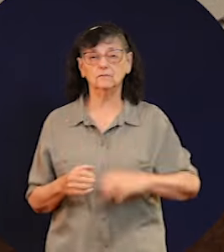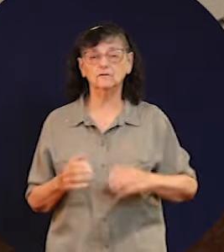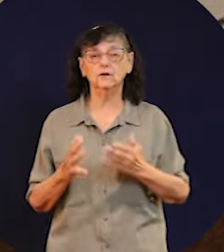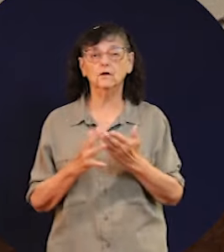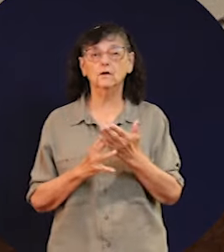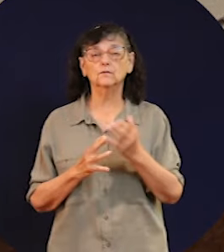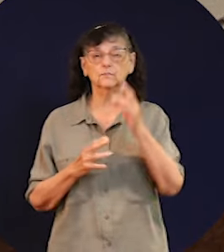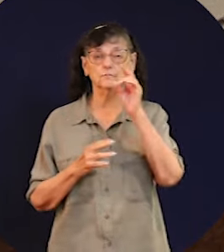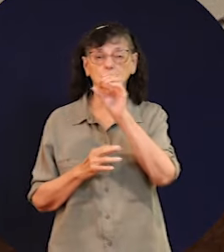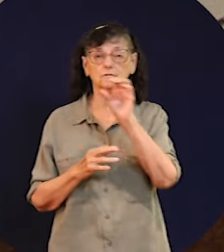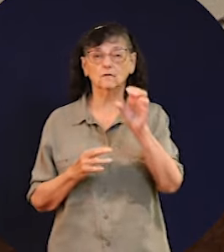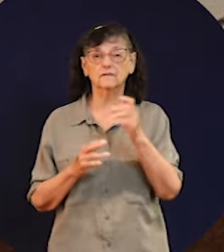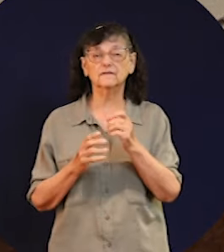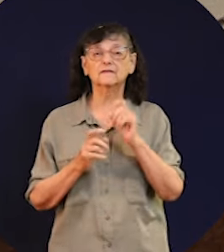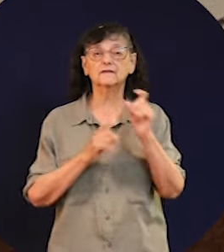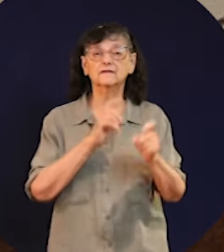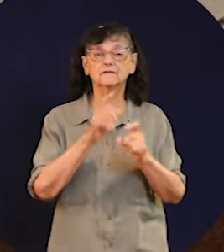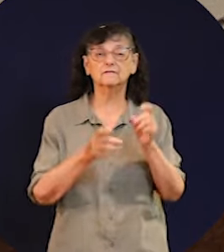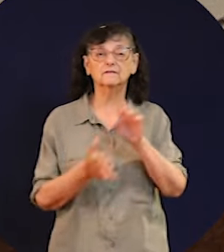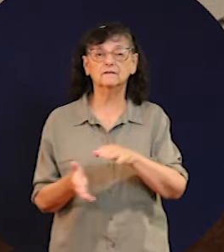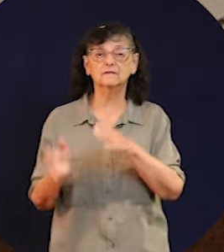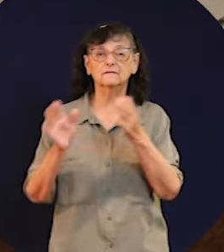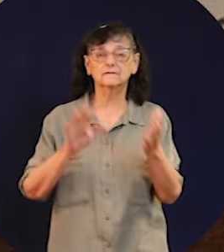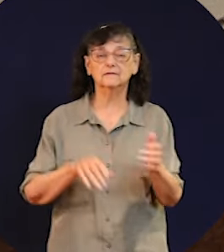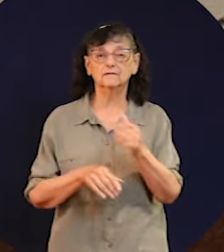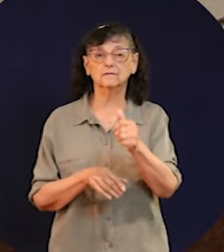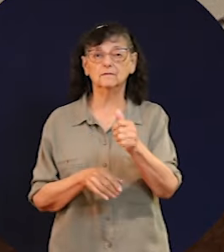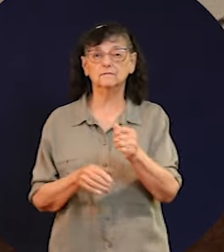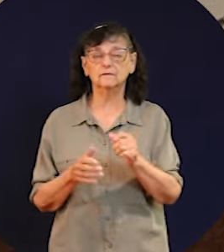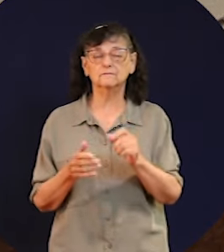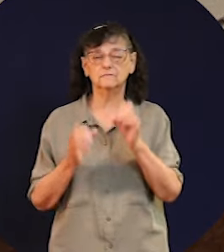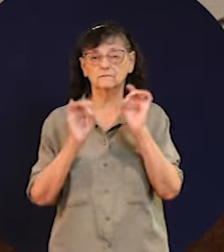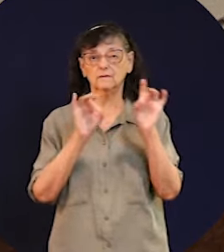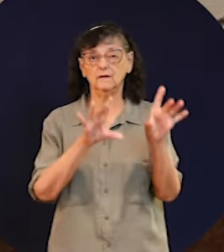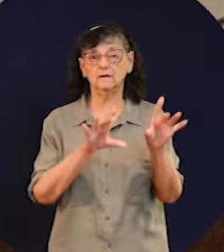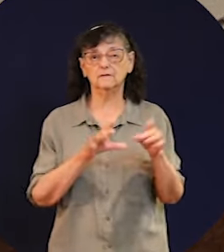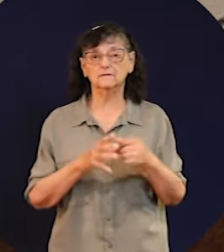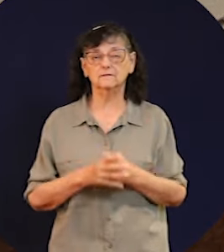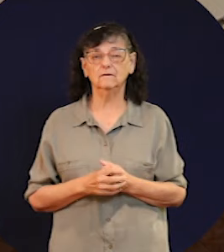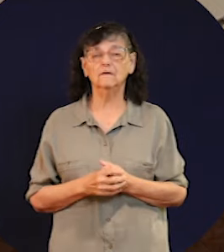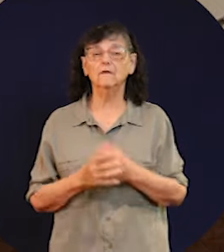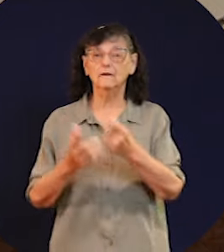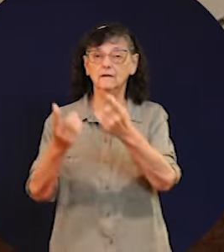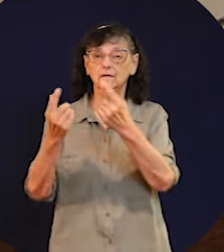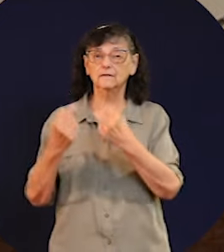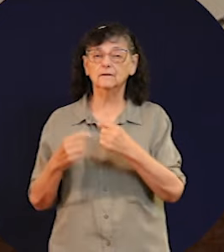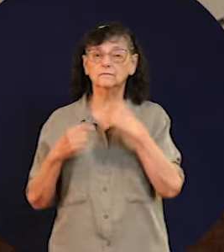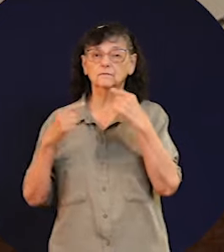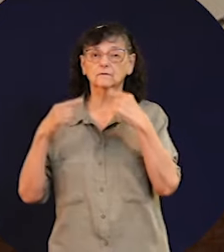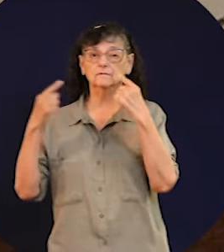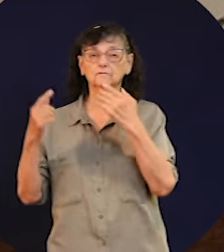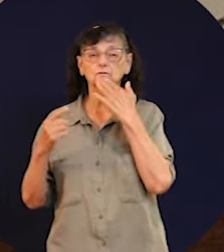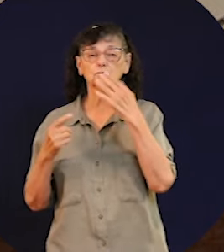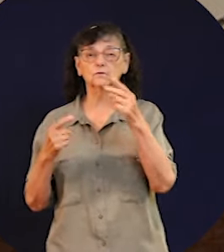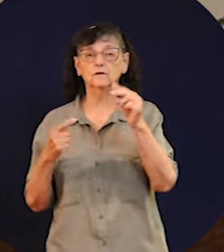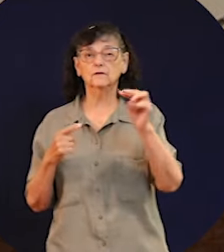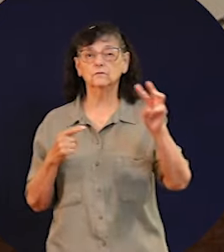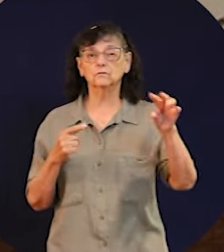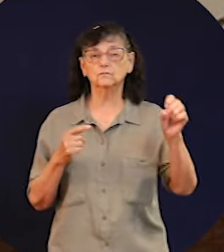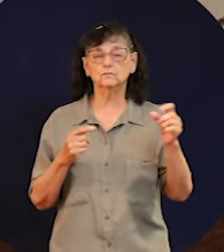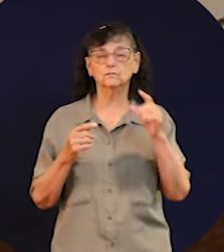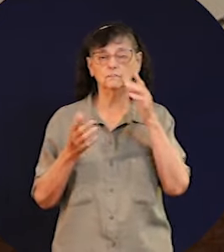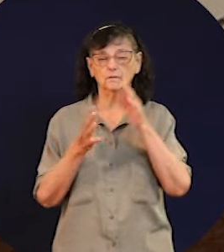medio de la cruz, dando muerte en sí mismo al odio. Vino para anunciar la buena nueva de la